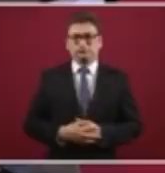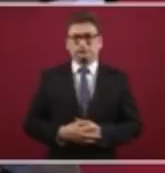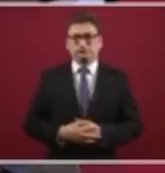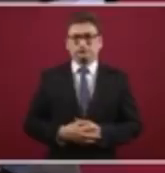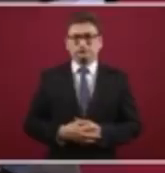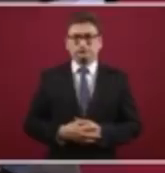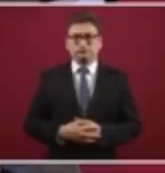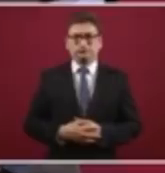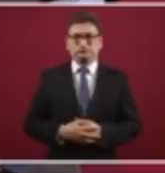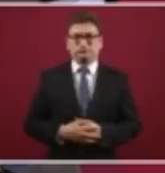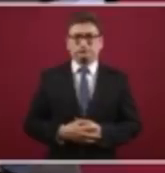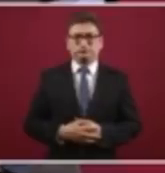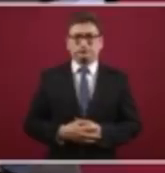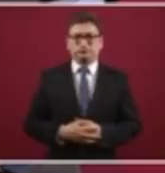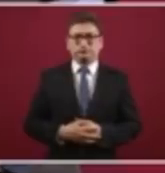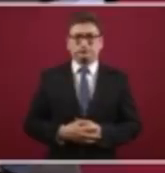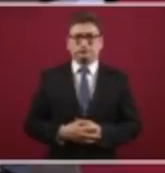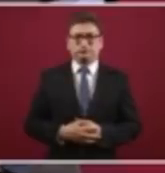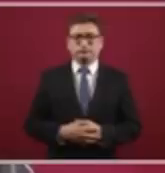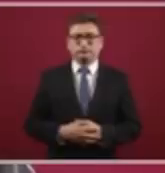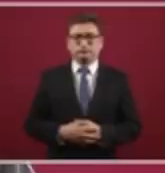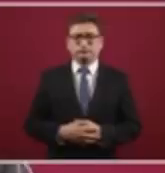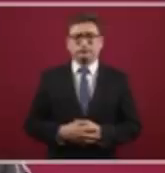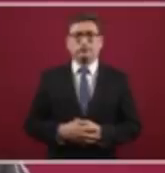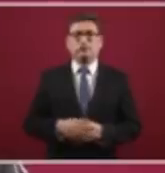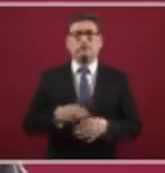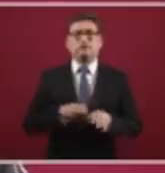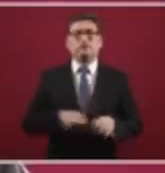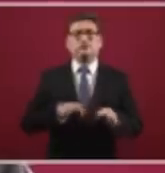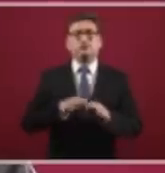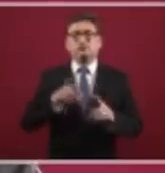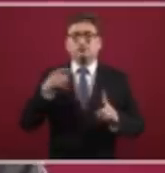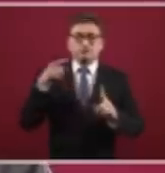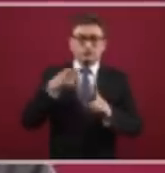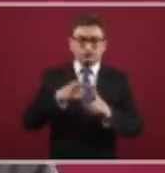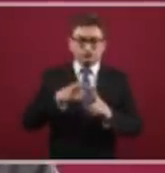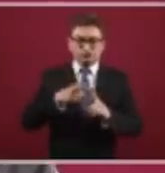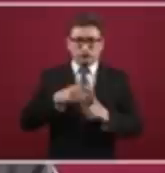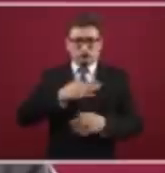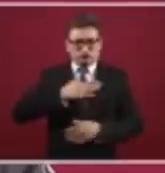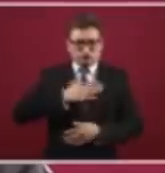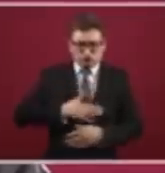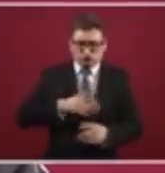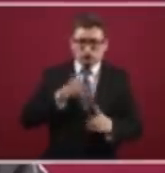la justicia para el respeto a los derechos humanos